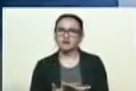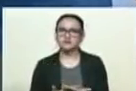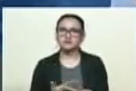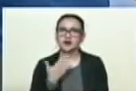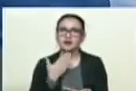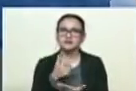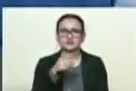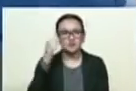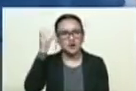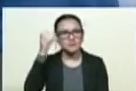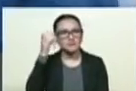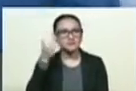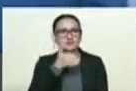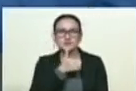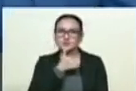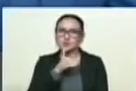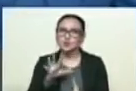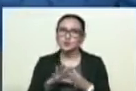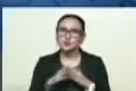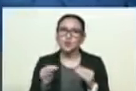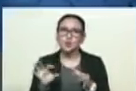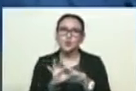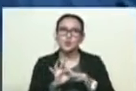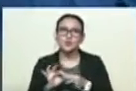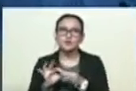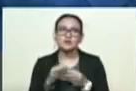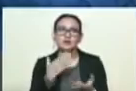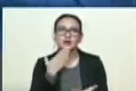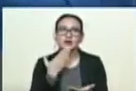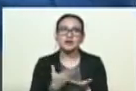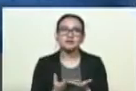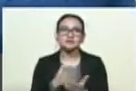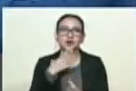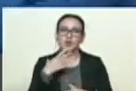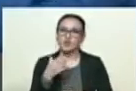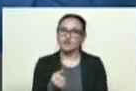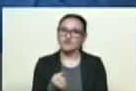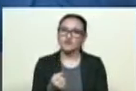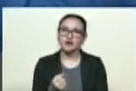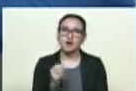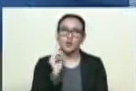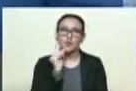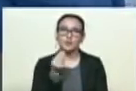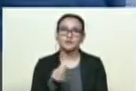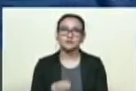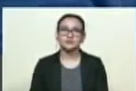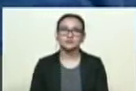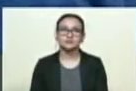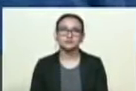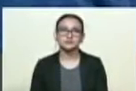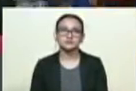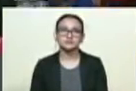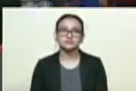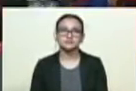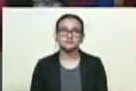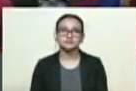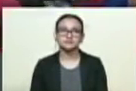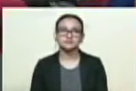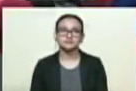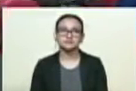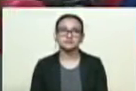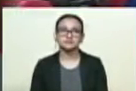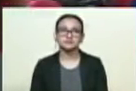esa capacidad de mantenernos unidos. Gracias por esa capacidad de confiar en la juventud. Yo hoy escucho a